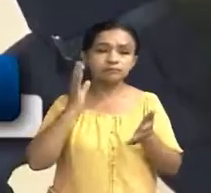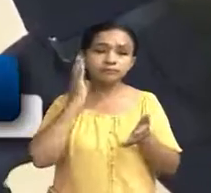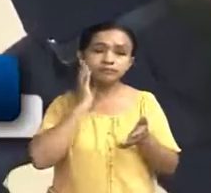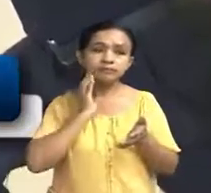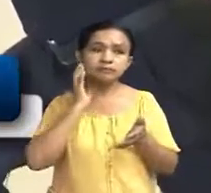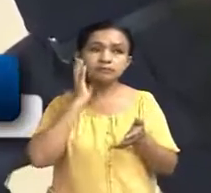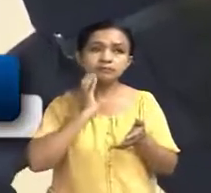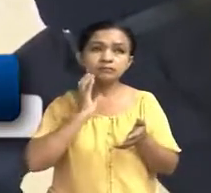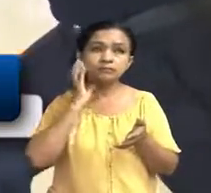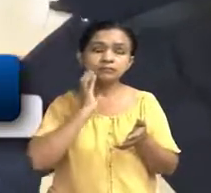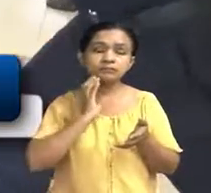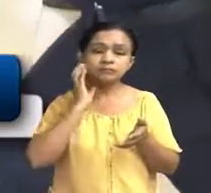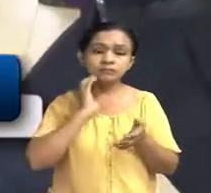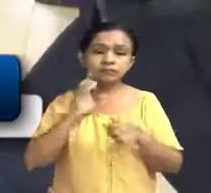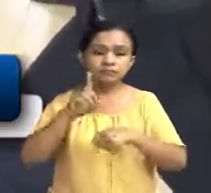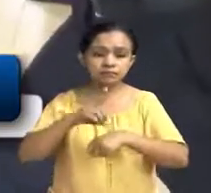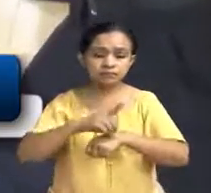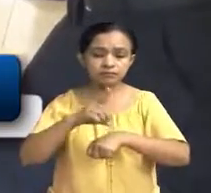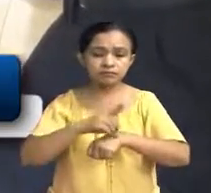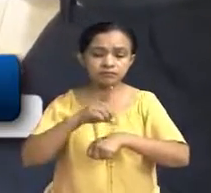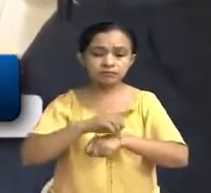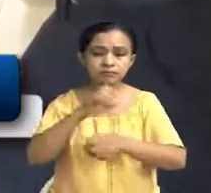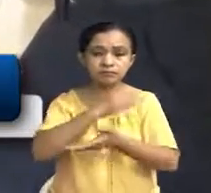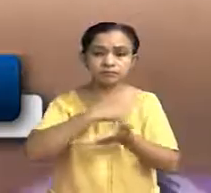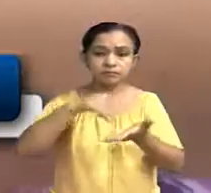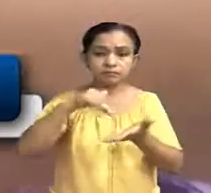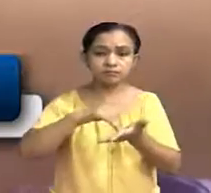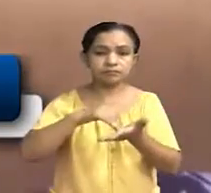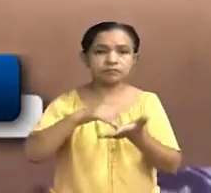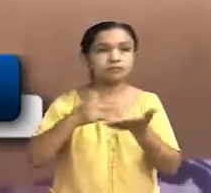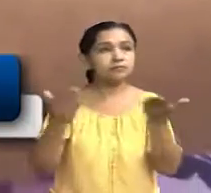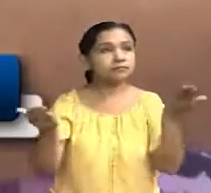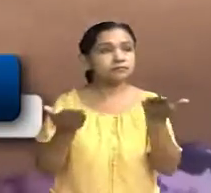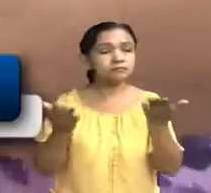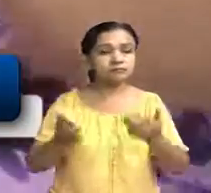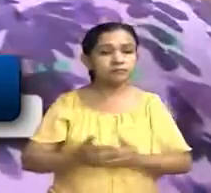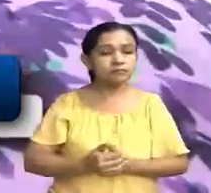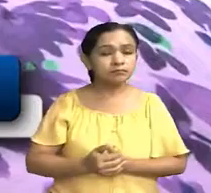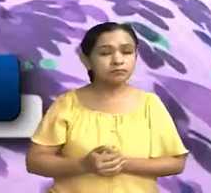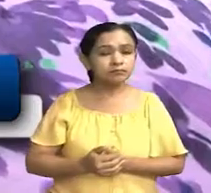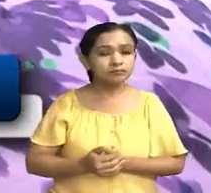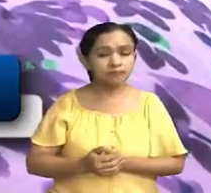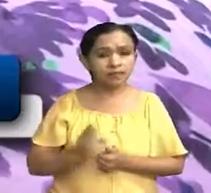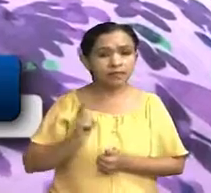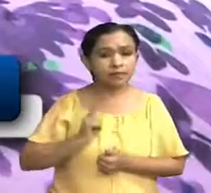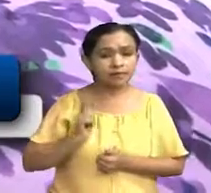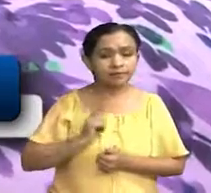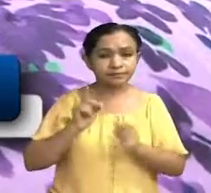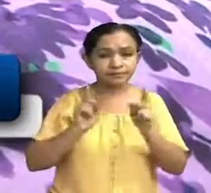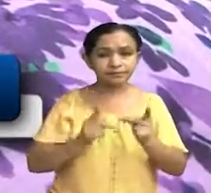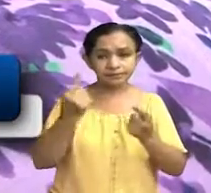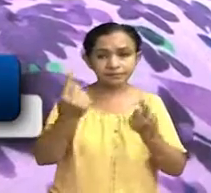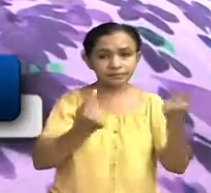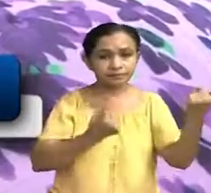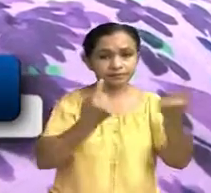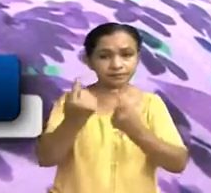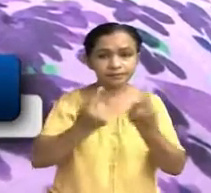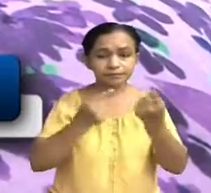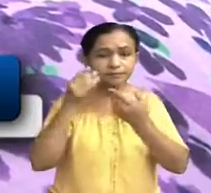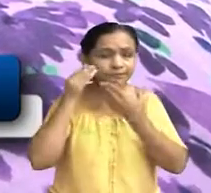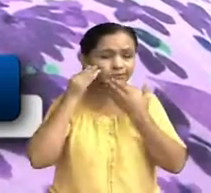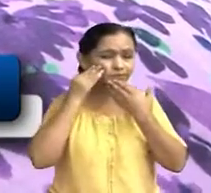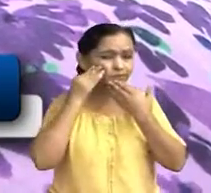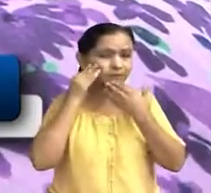como parte del equipo médico, doctor, del Centro de Salud Sócrates Flores, ha tenido innumerables pacientes con